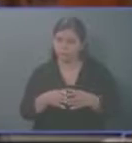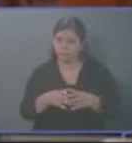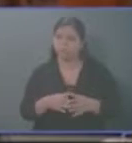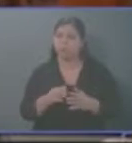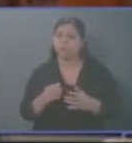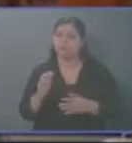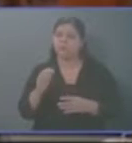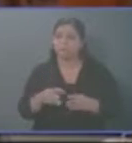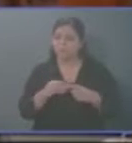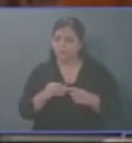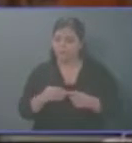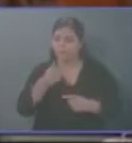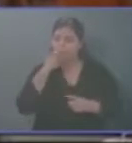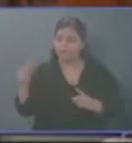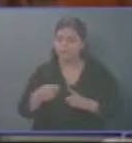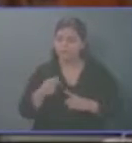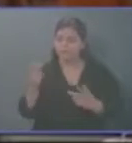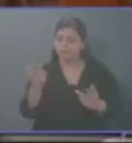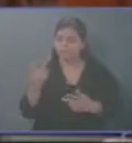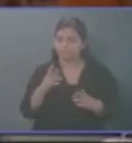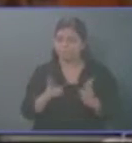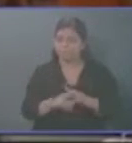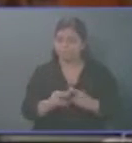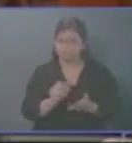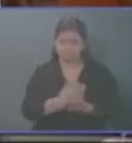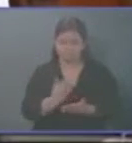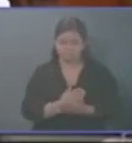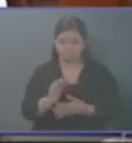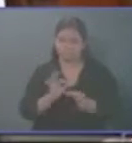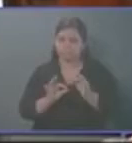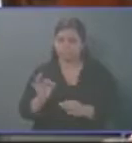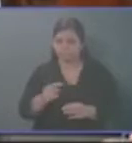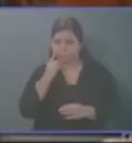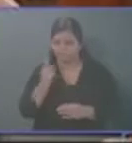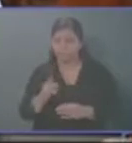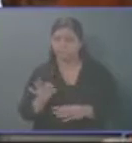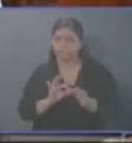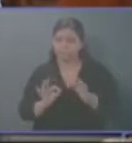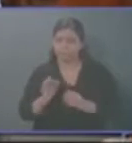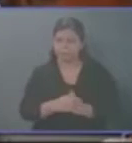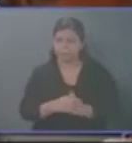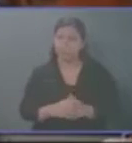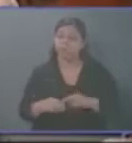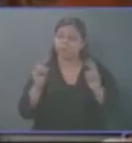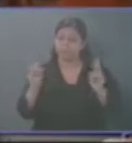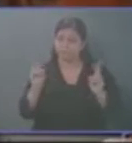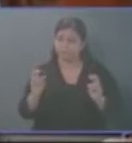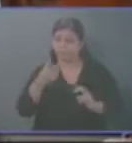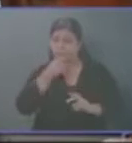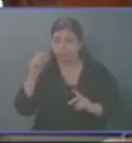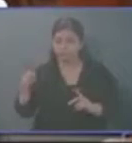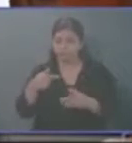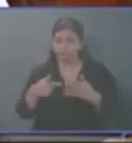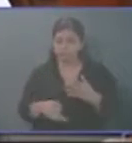de pensiones y se estudien estas tres reformas y empecemos a dar algunos frutos en la Asamblea Legislativa con el tema de la ley